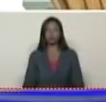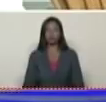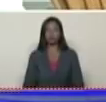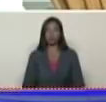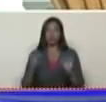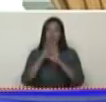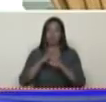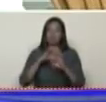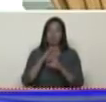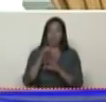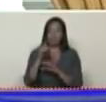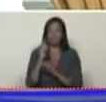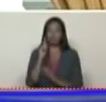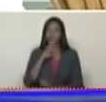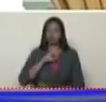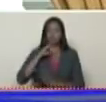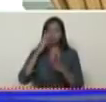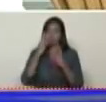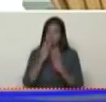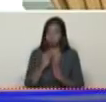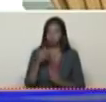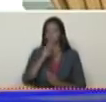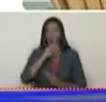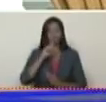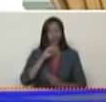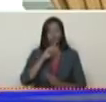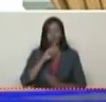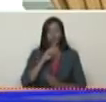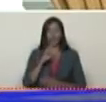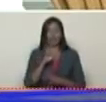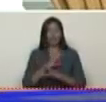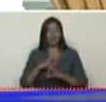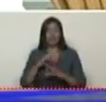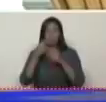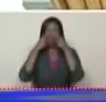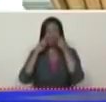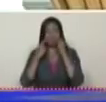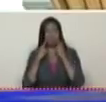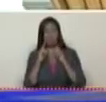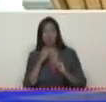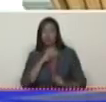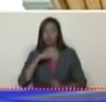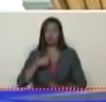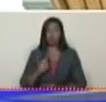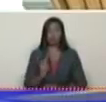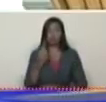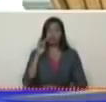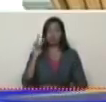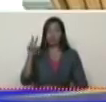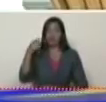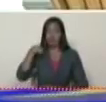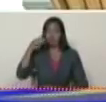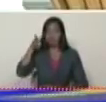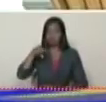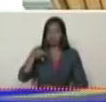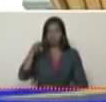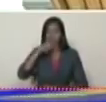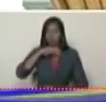Nada de esto nos baja el ánimo. Nada de esto nos hace lloriquear. Ustedes no me van a ver a mí ni a